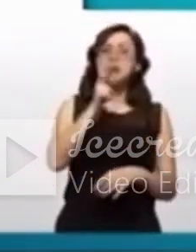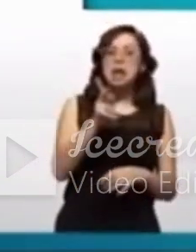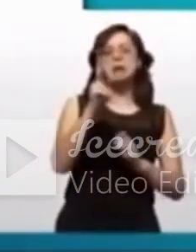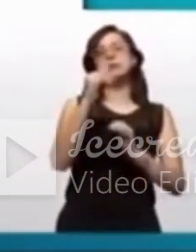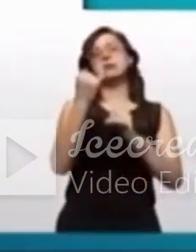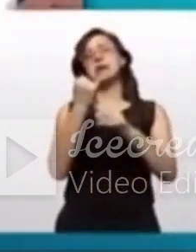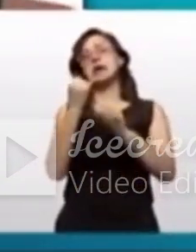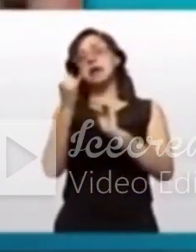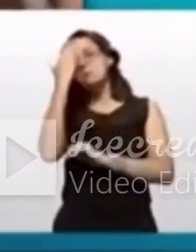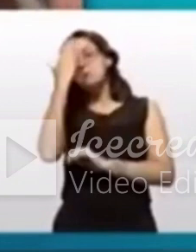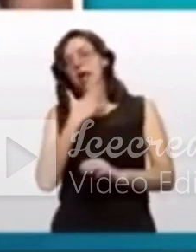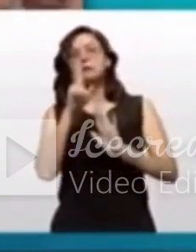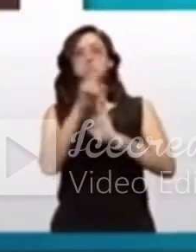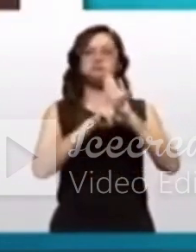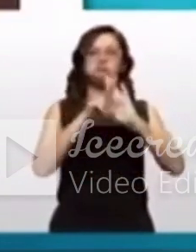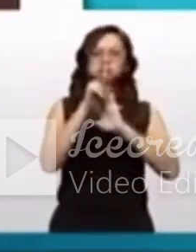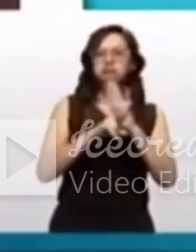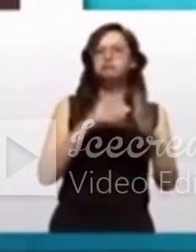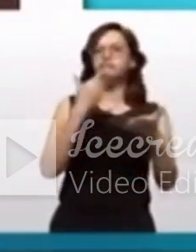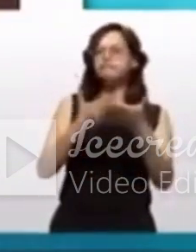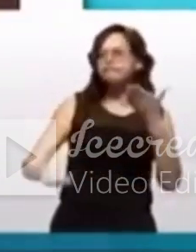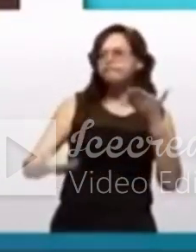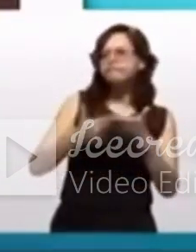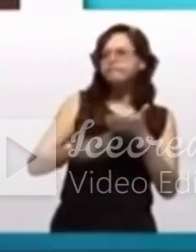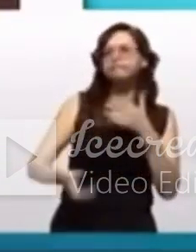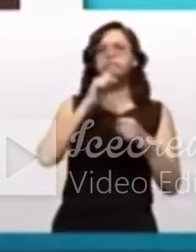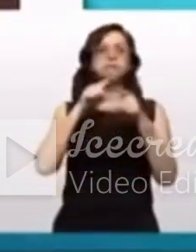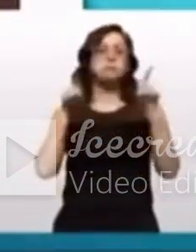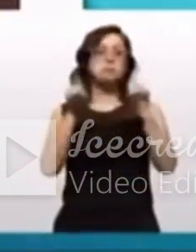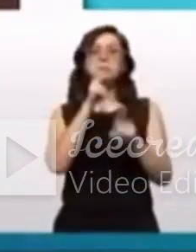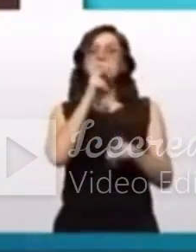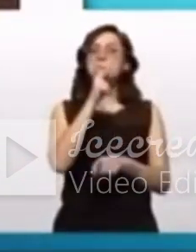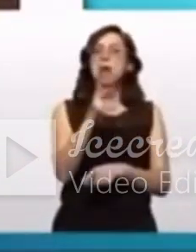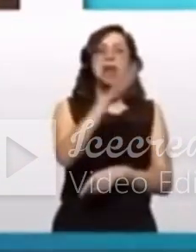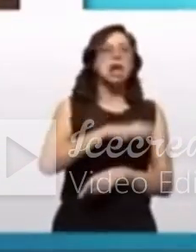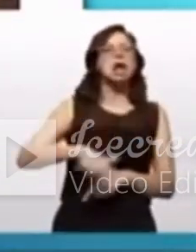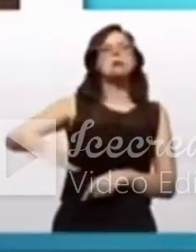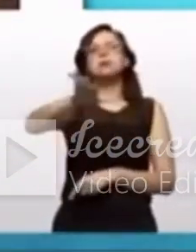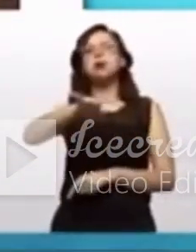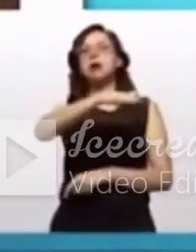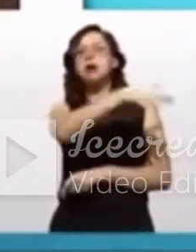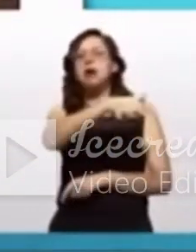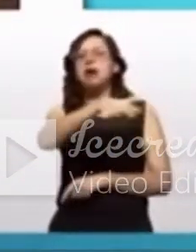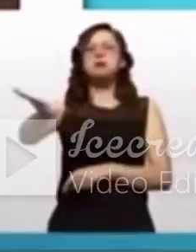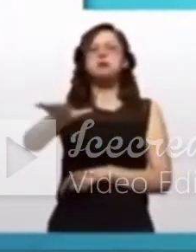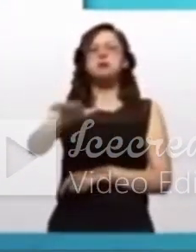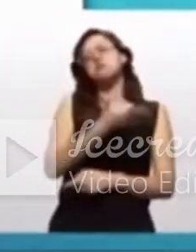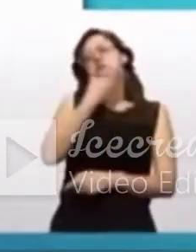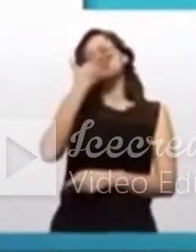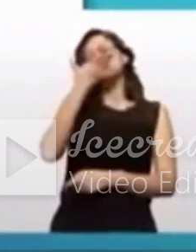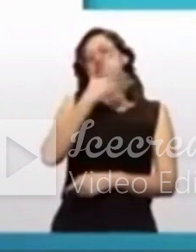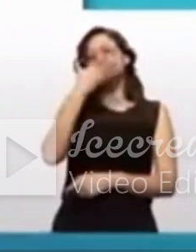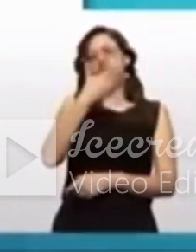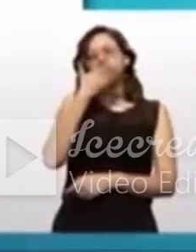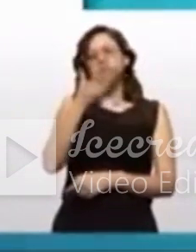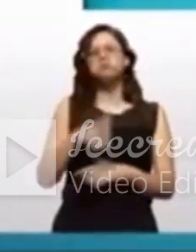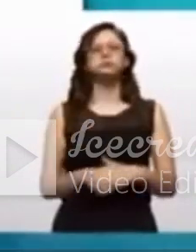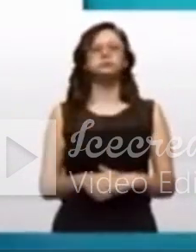videos desde una perspectiva actual y utilizando un lenguaje accesible y popular para un público lo más extenso y diverso